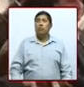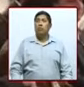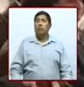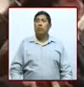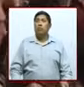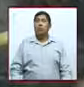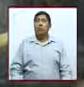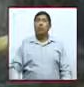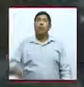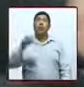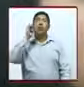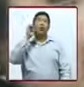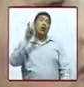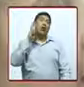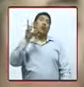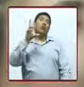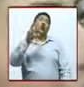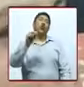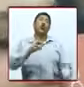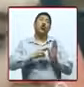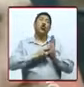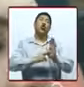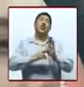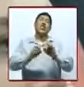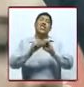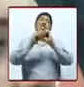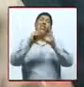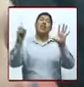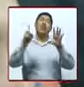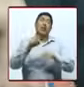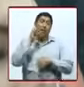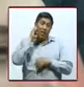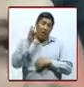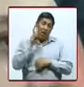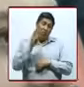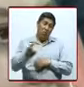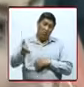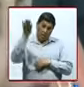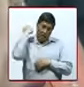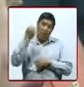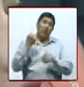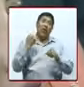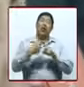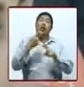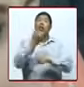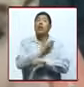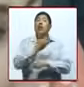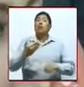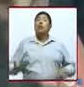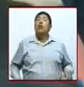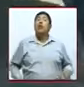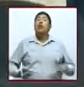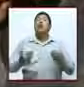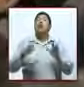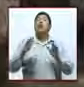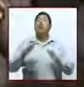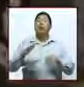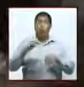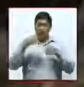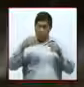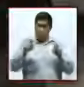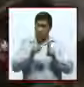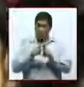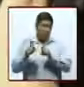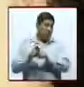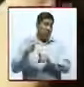Evo Morales ya no representa a nadie. Evo Morales fue expresidente, fue presidente de la Dirección